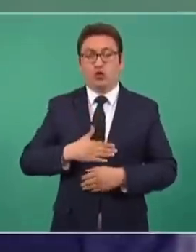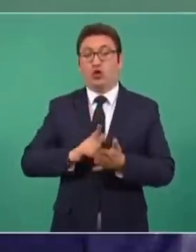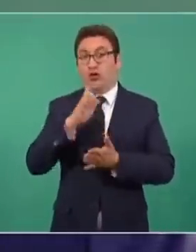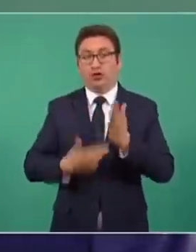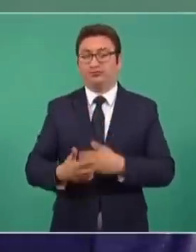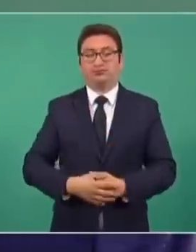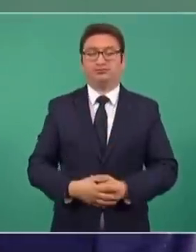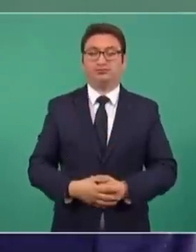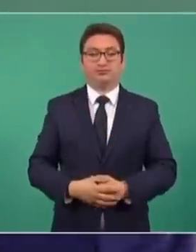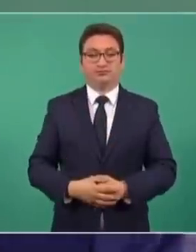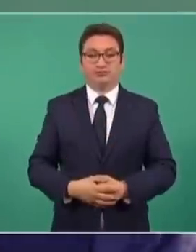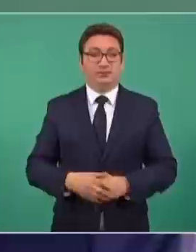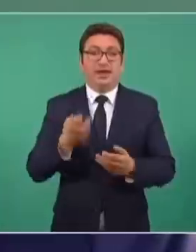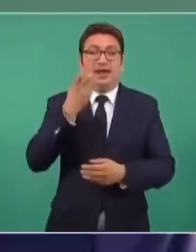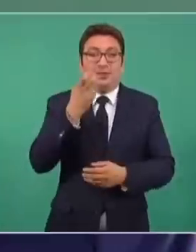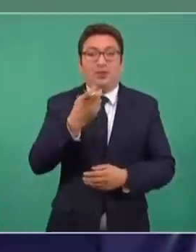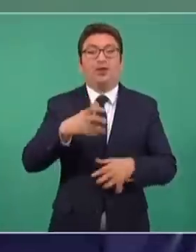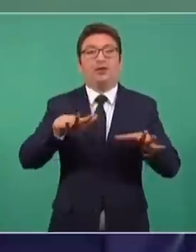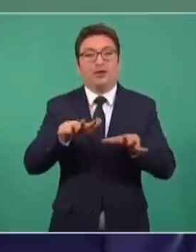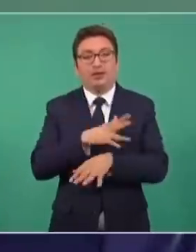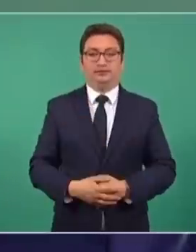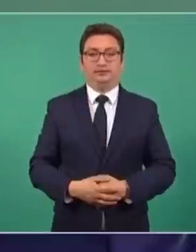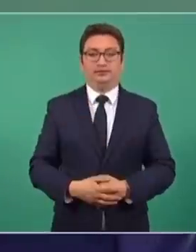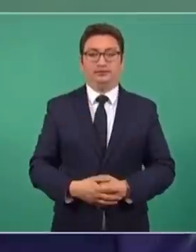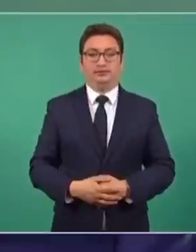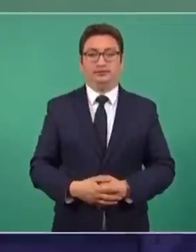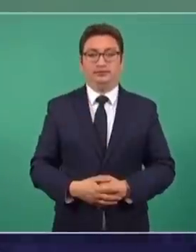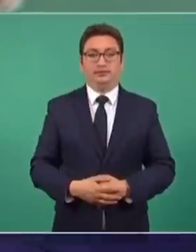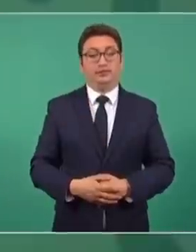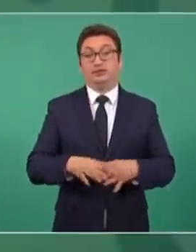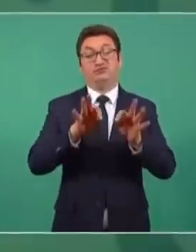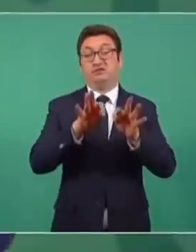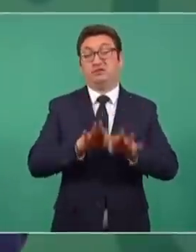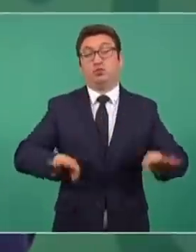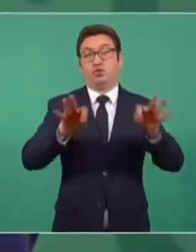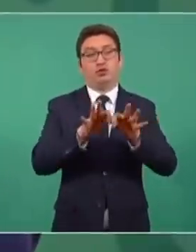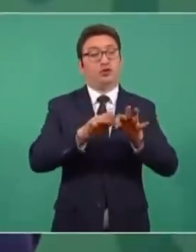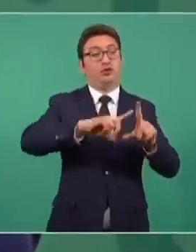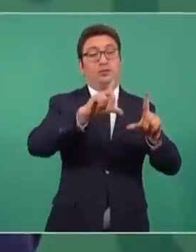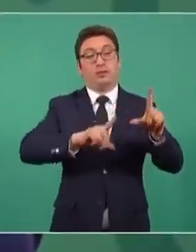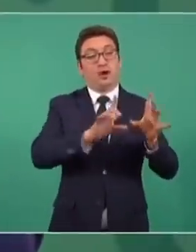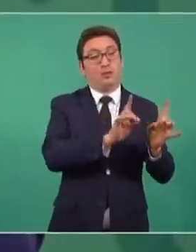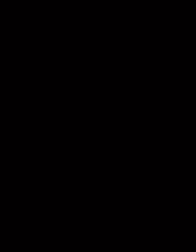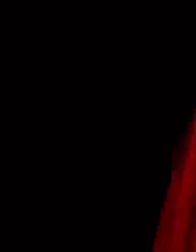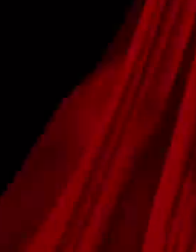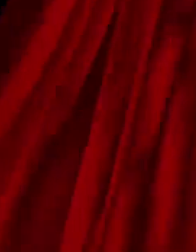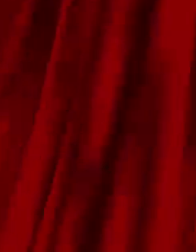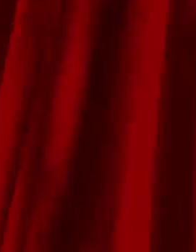Esos son los cambios. Es muy importante lo que está sucediendo en el país.